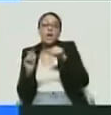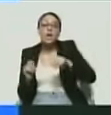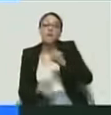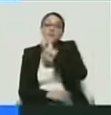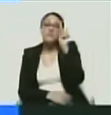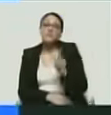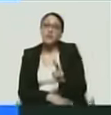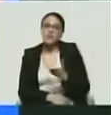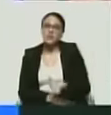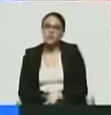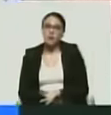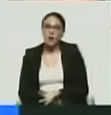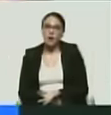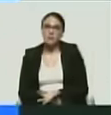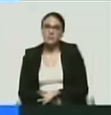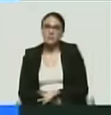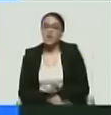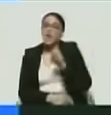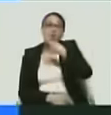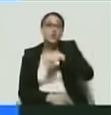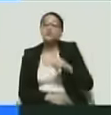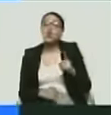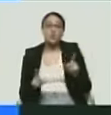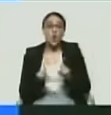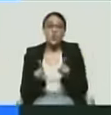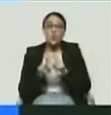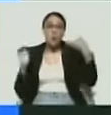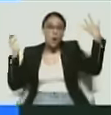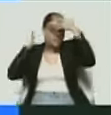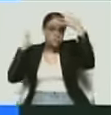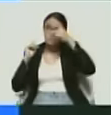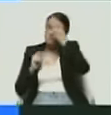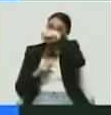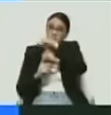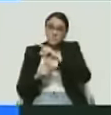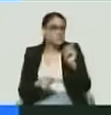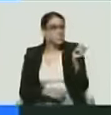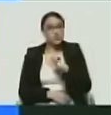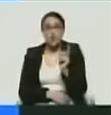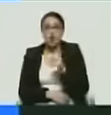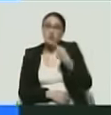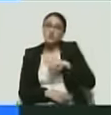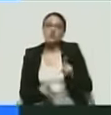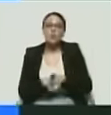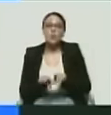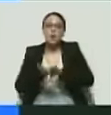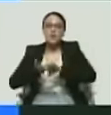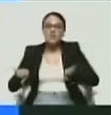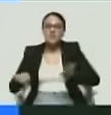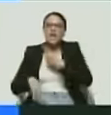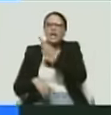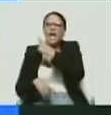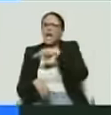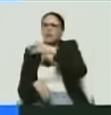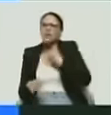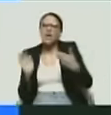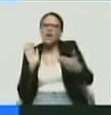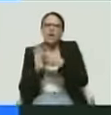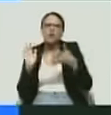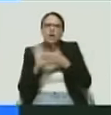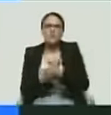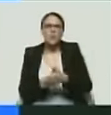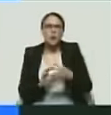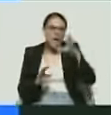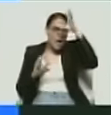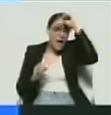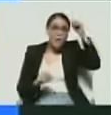estrictamente. Nosotros no somos el régimen criminal del Ecuador que se atreve a invadir embajadas como ocurrió con la embajada